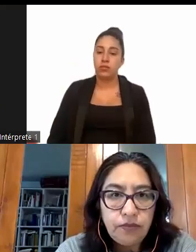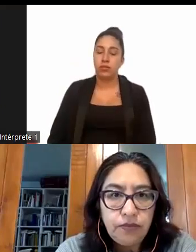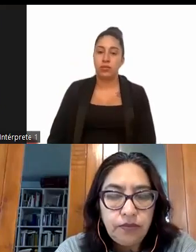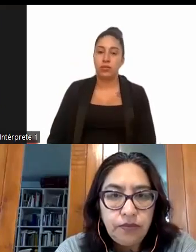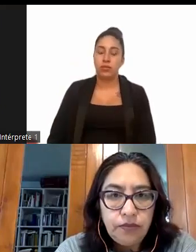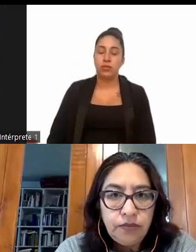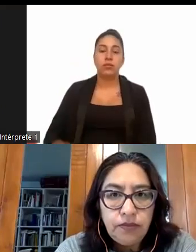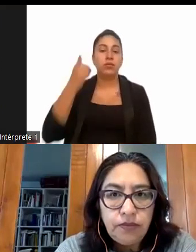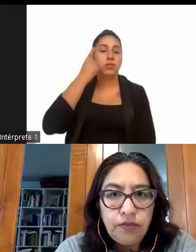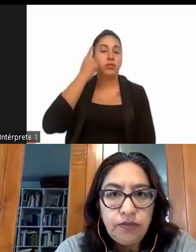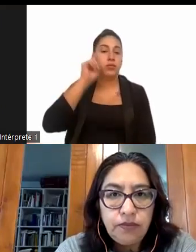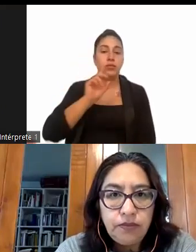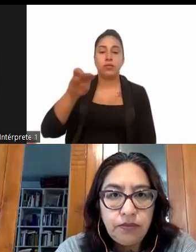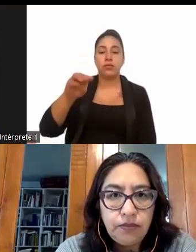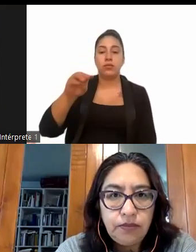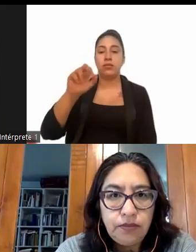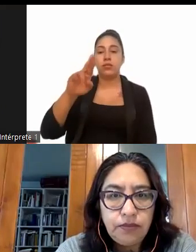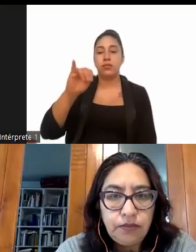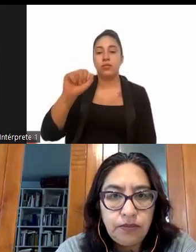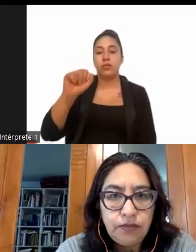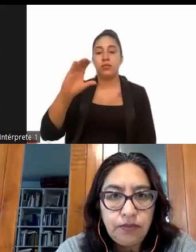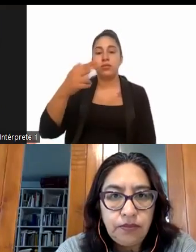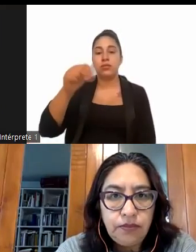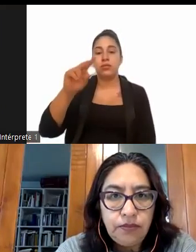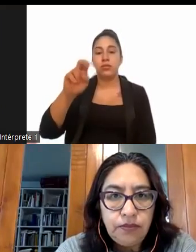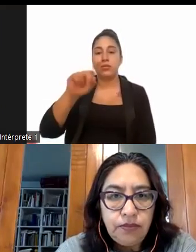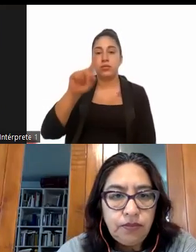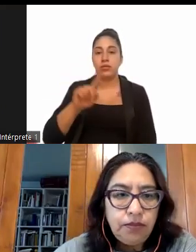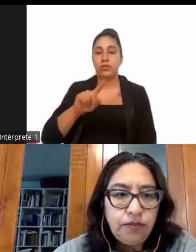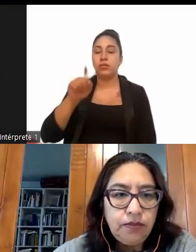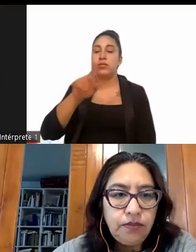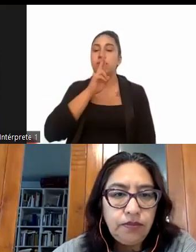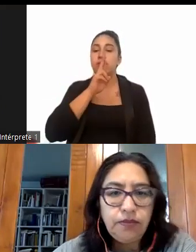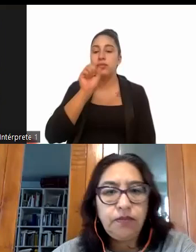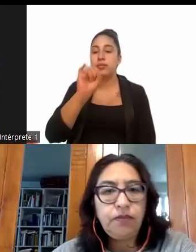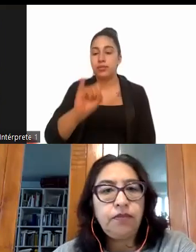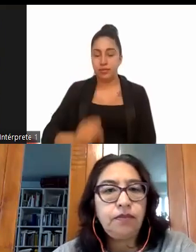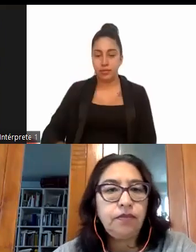Diputada María Guadalupe Chávez Contreras. Guadalupe Chávez, a favor.